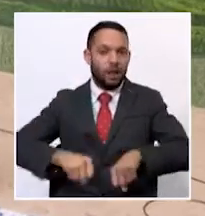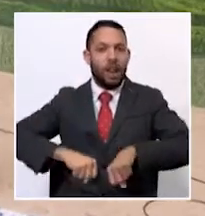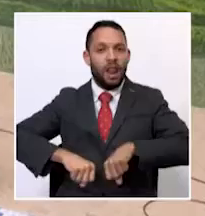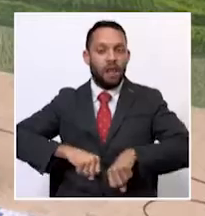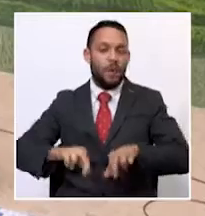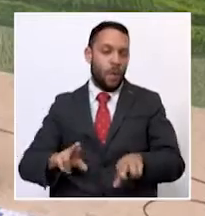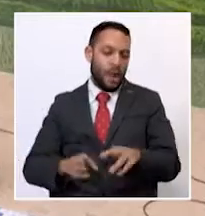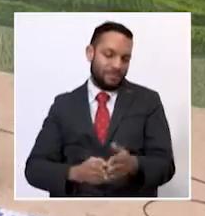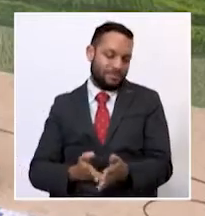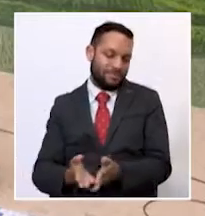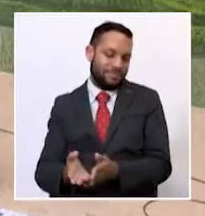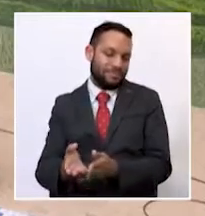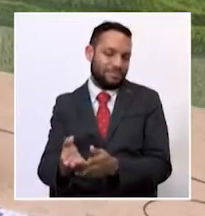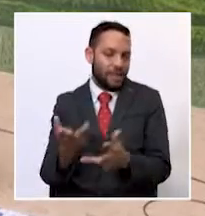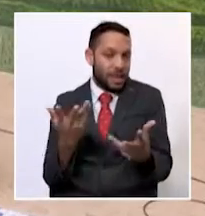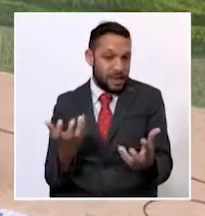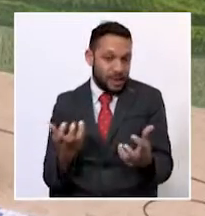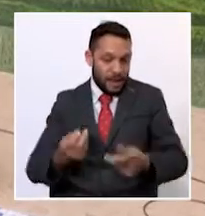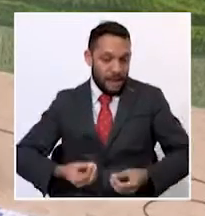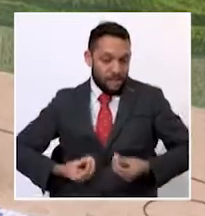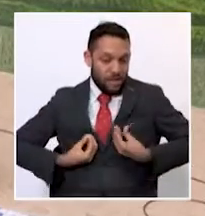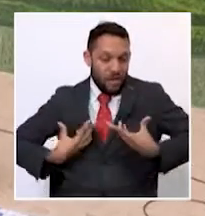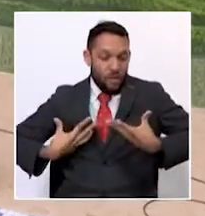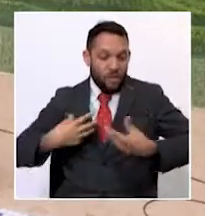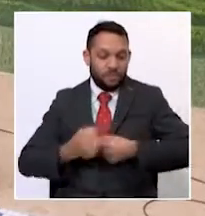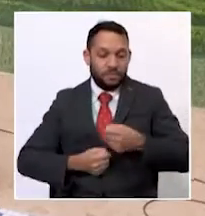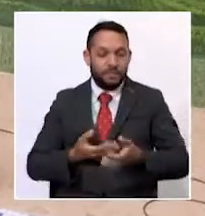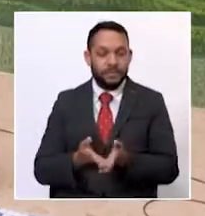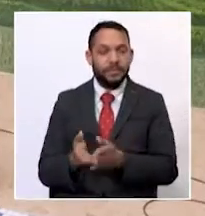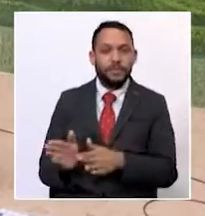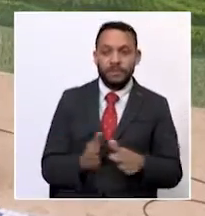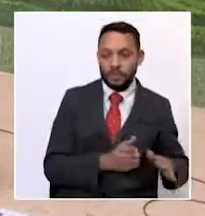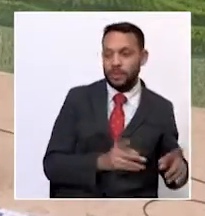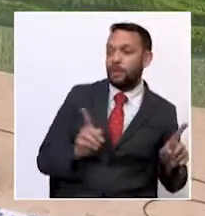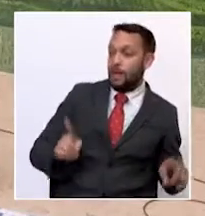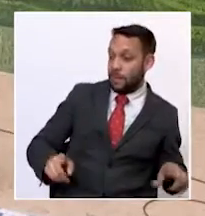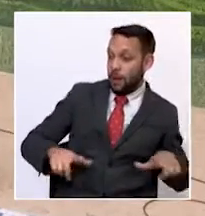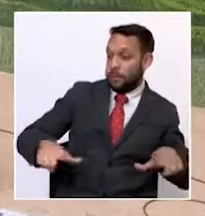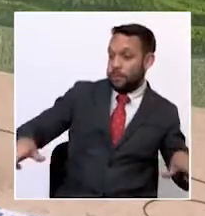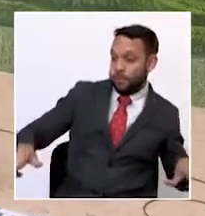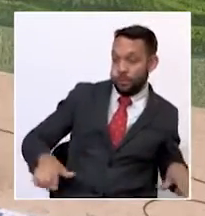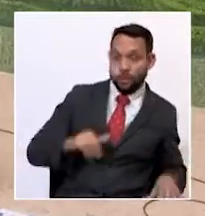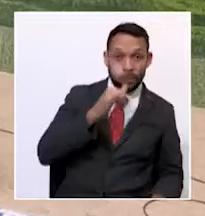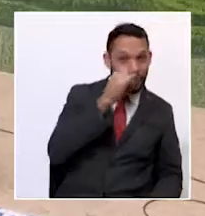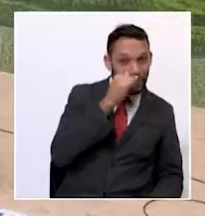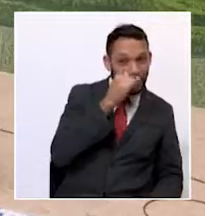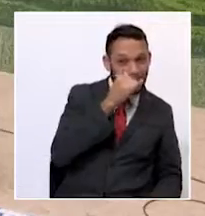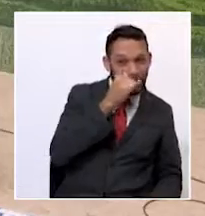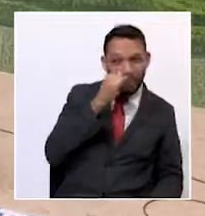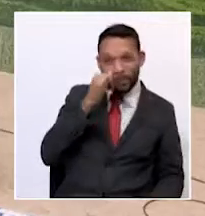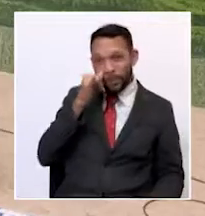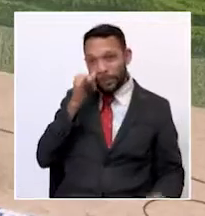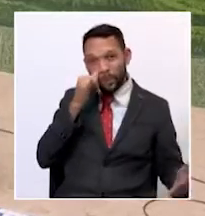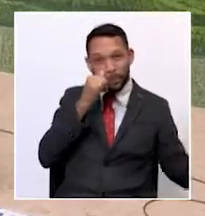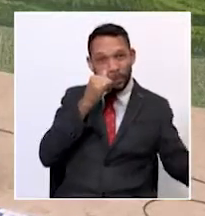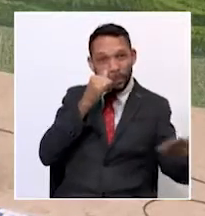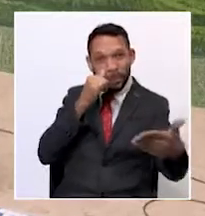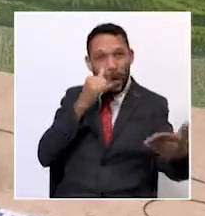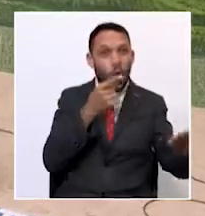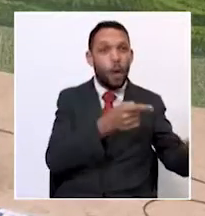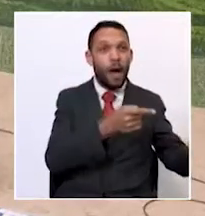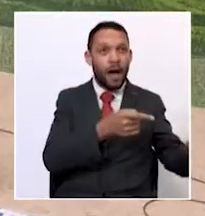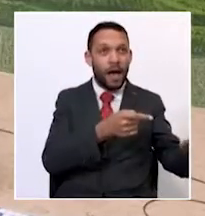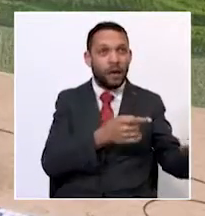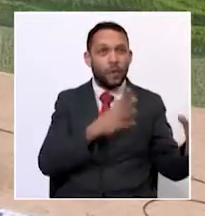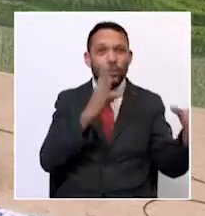También tenemos, ustedes ven al fondo, cuando tengan la oportunidad de mirar en la cámara, al fondo hay una cabina